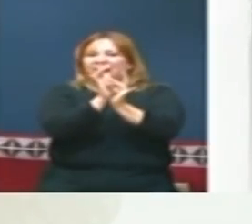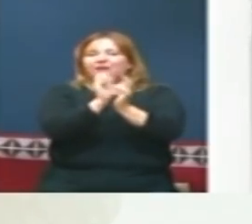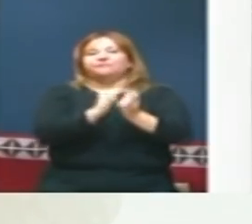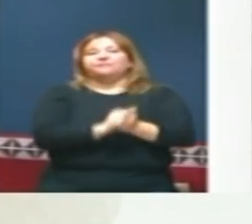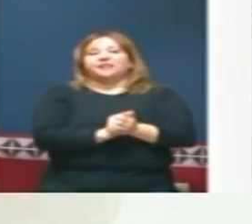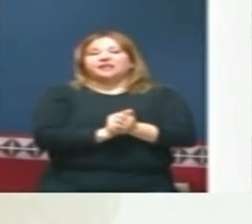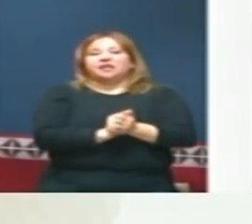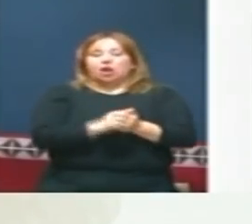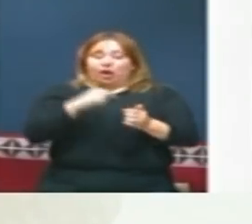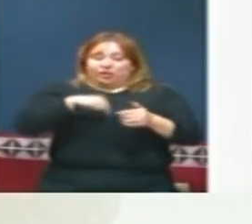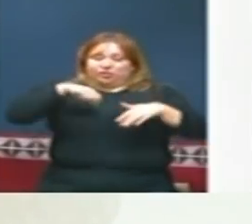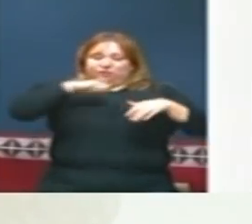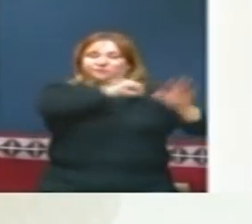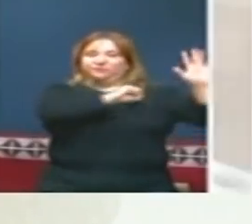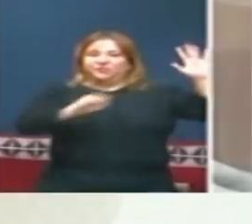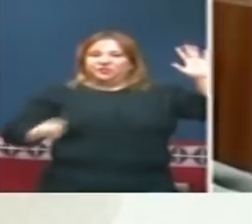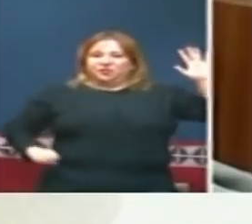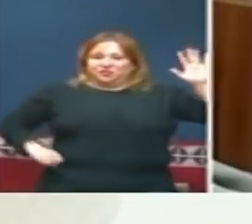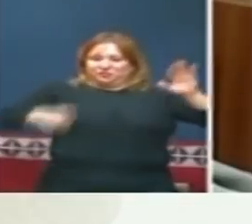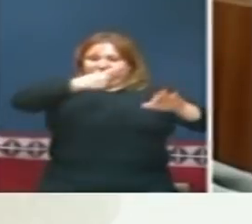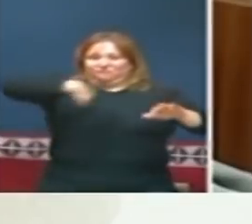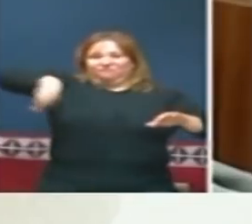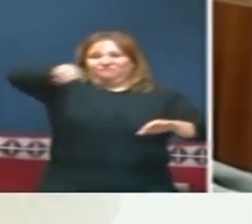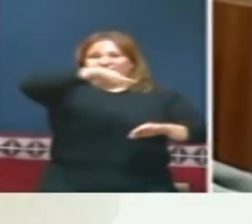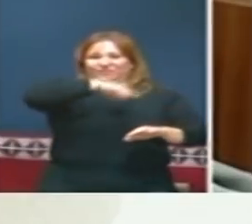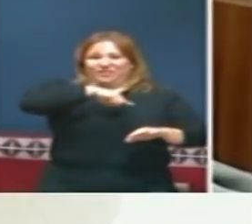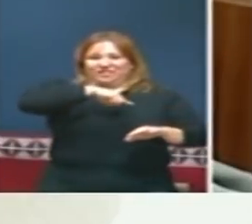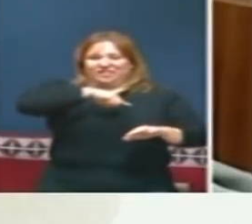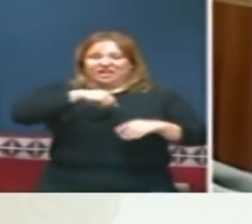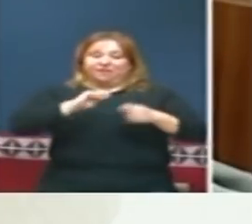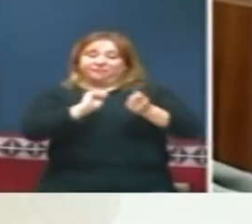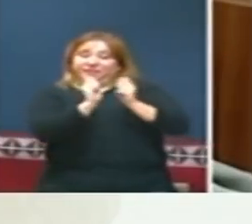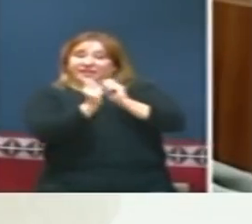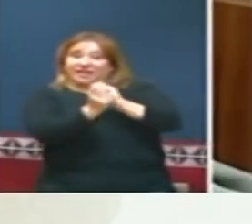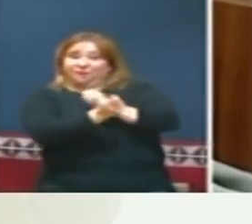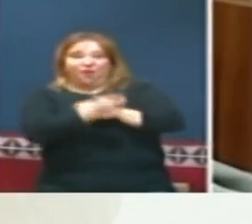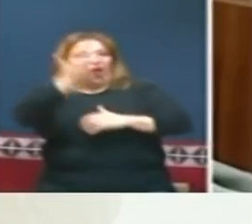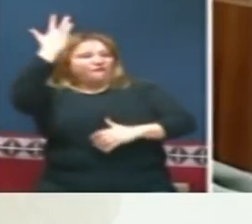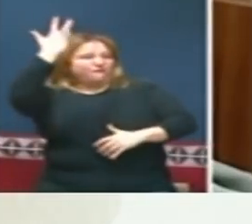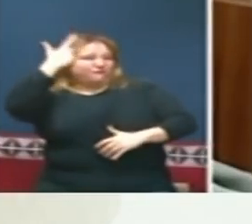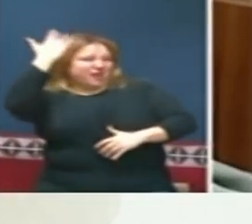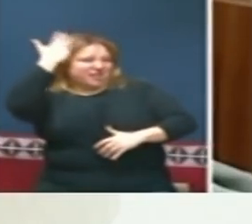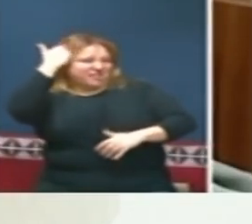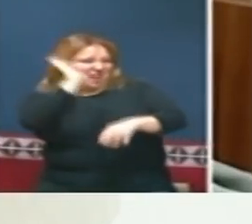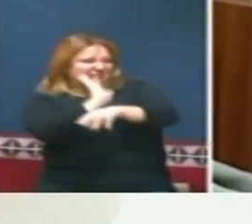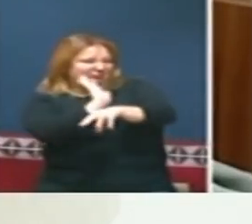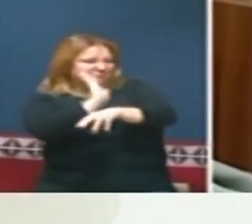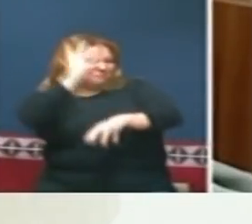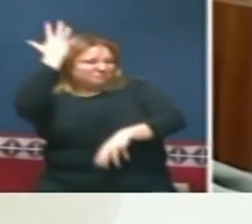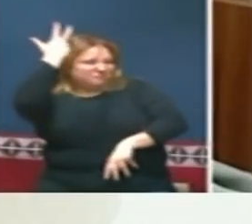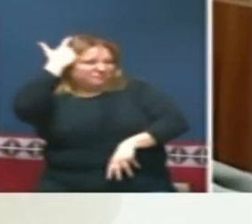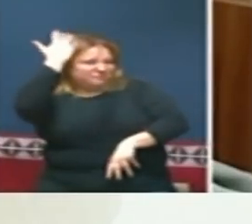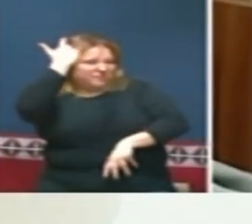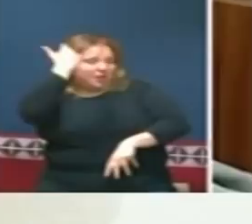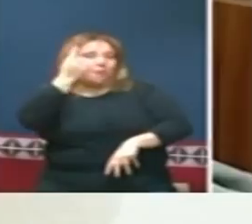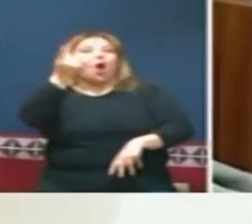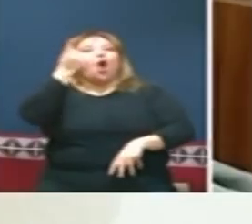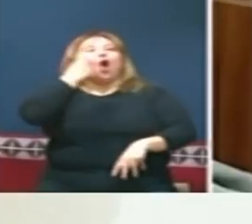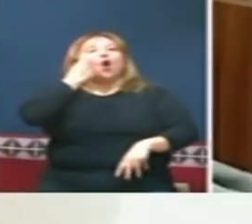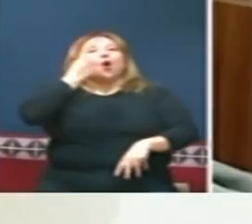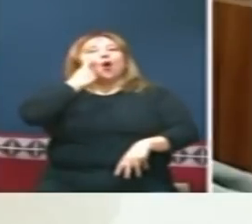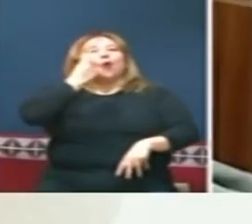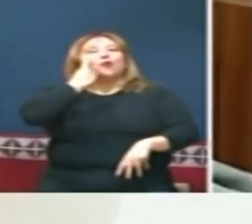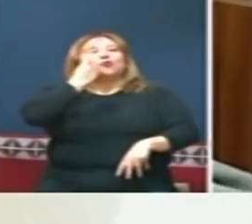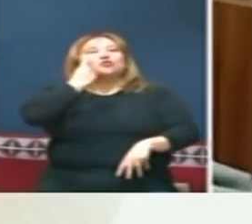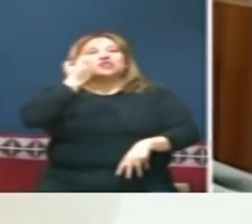perteneciente a nuestro Señor. En cambio, al francés, como le decíamos nosotros, lo conocí cada